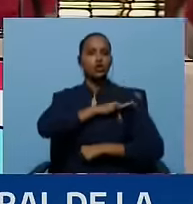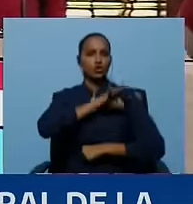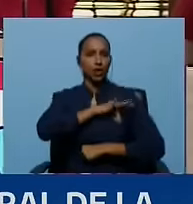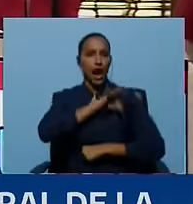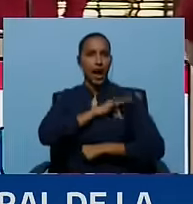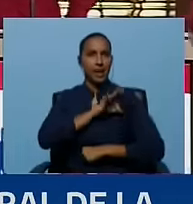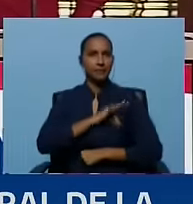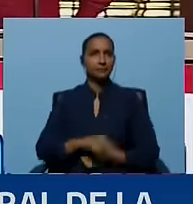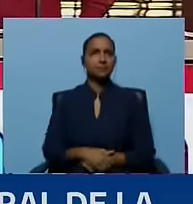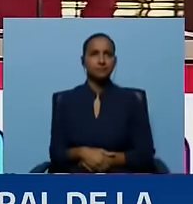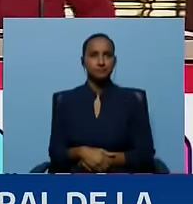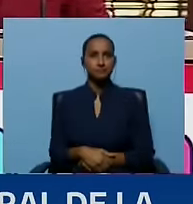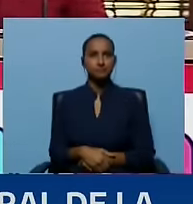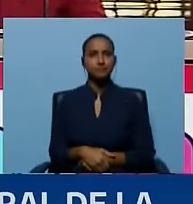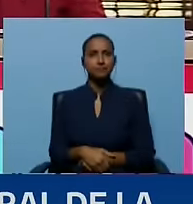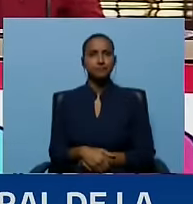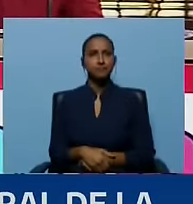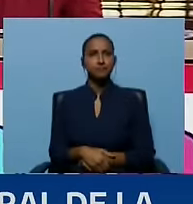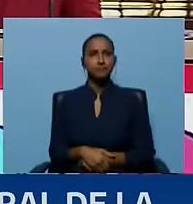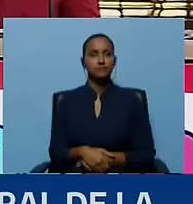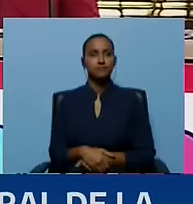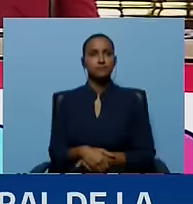Y Prado,